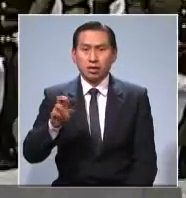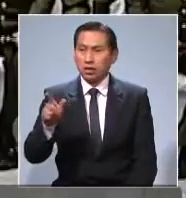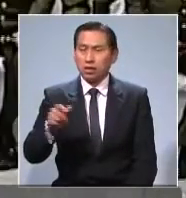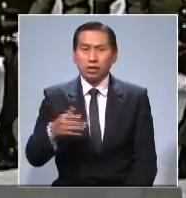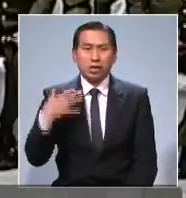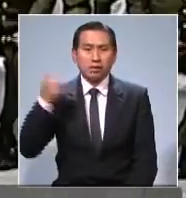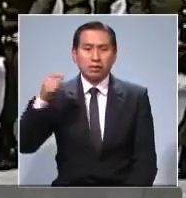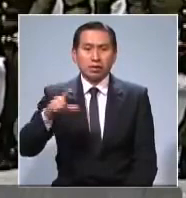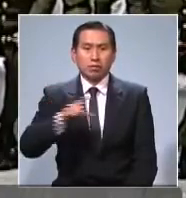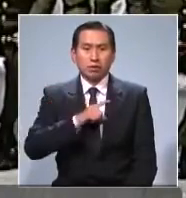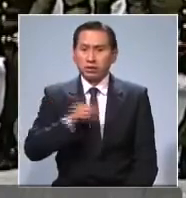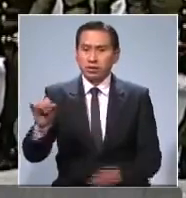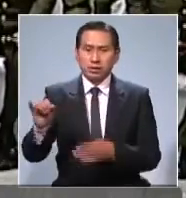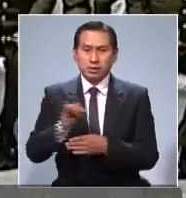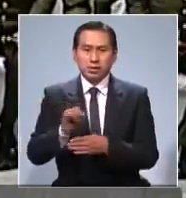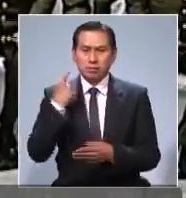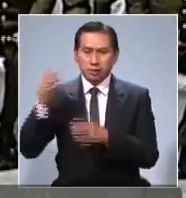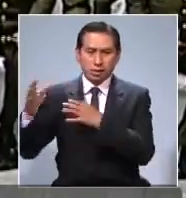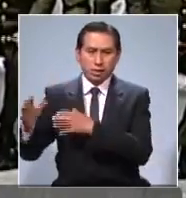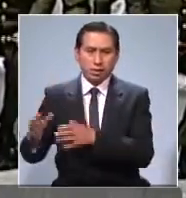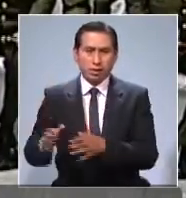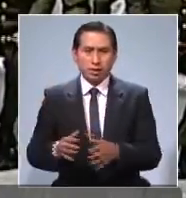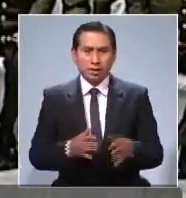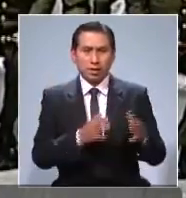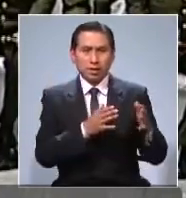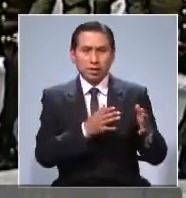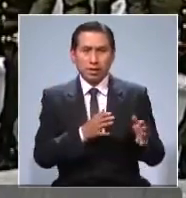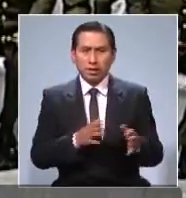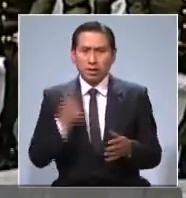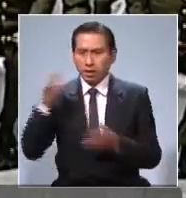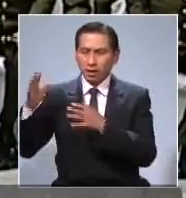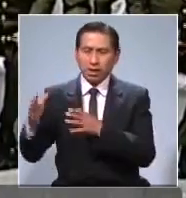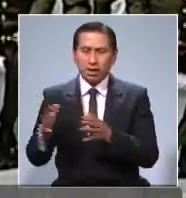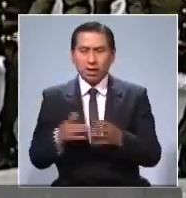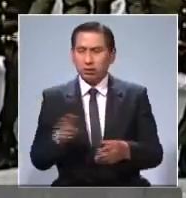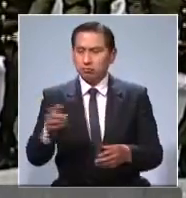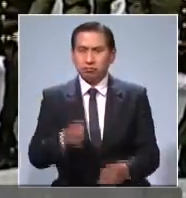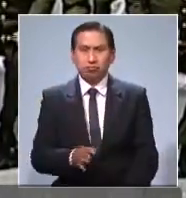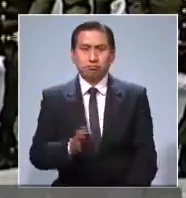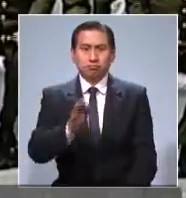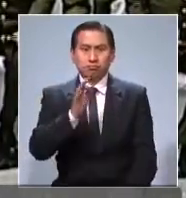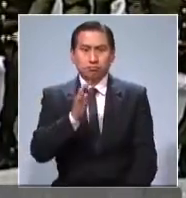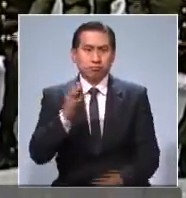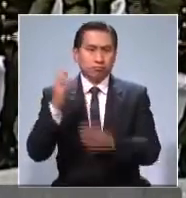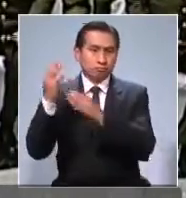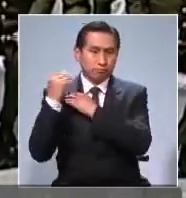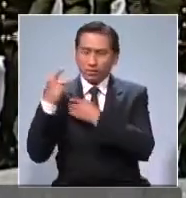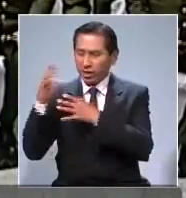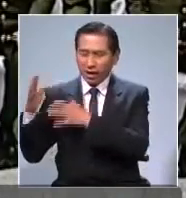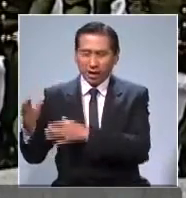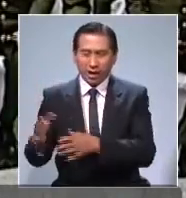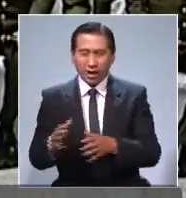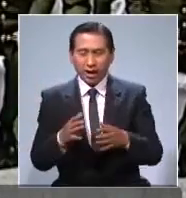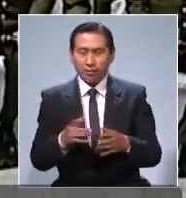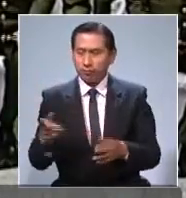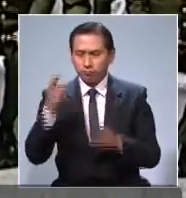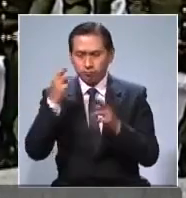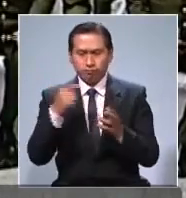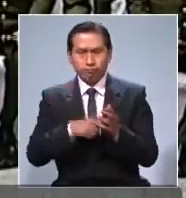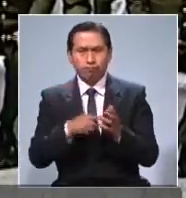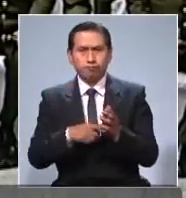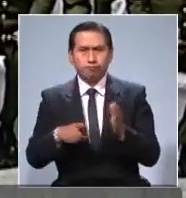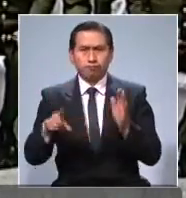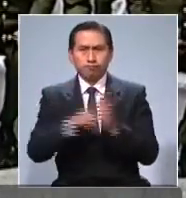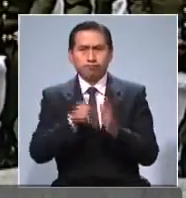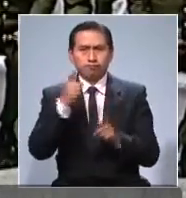de la Policía Boliviana, quien tomará posesión del cargo en el día conforme a